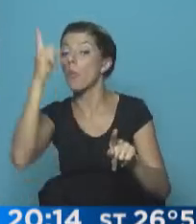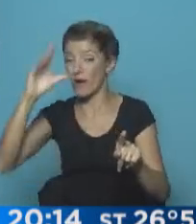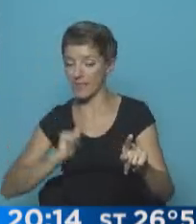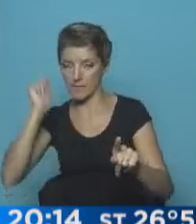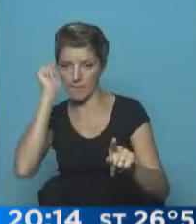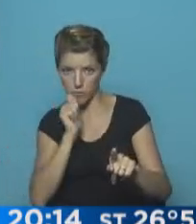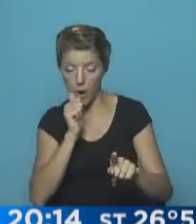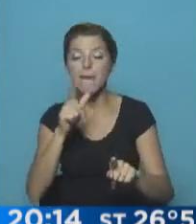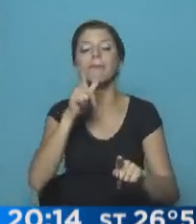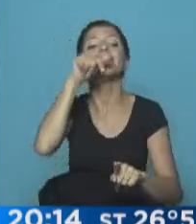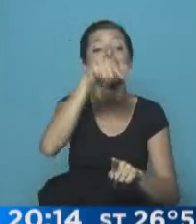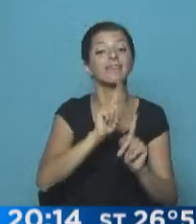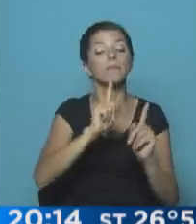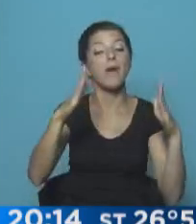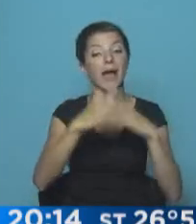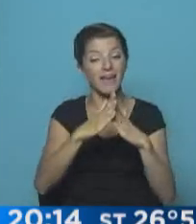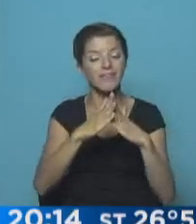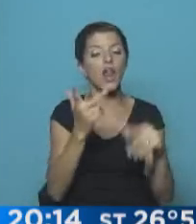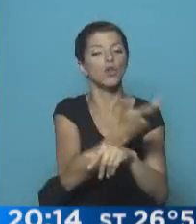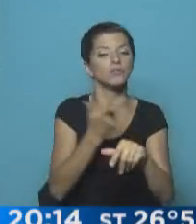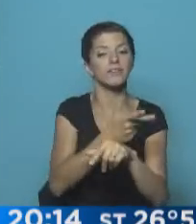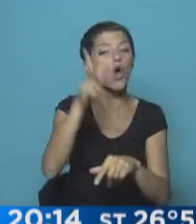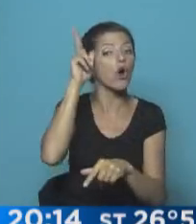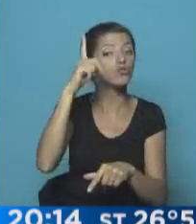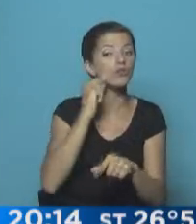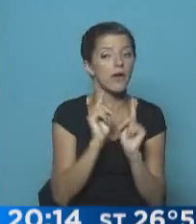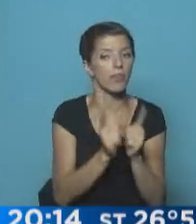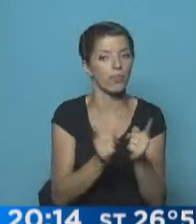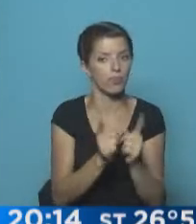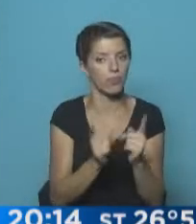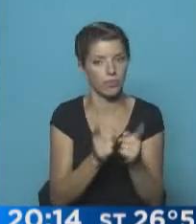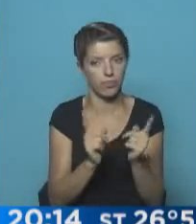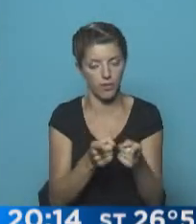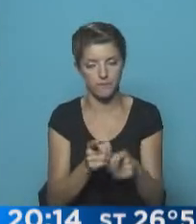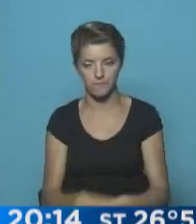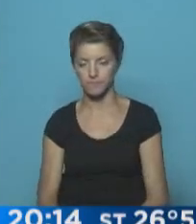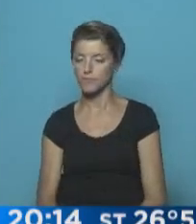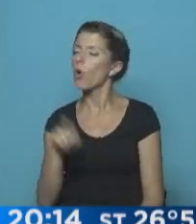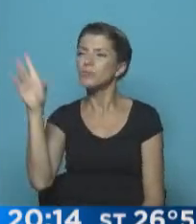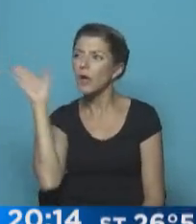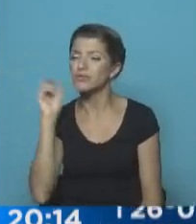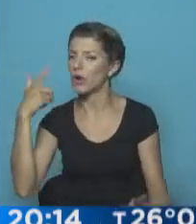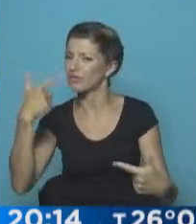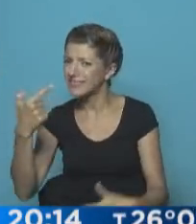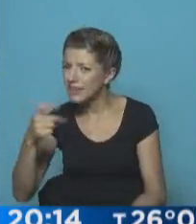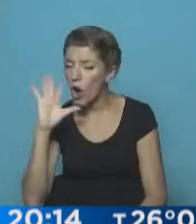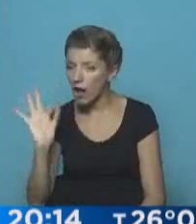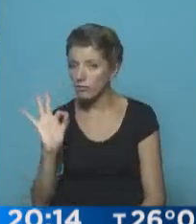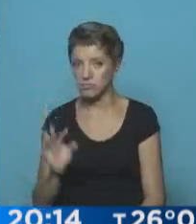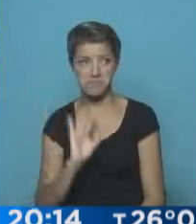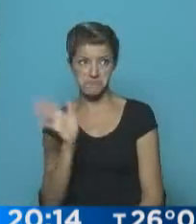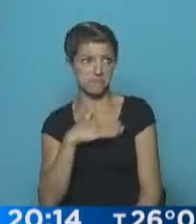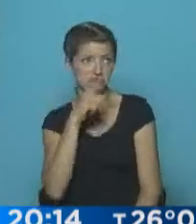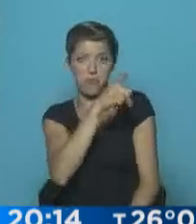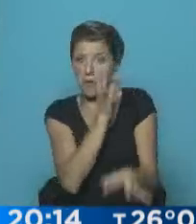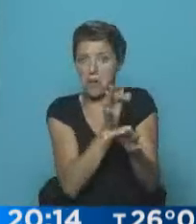el aguantadero de los prófugos durante 8 días. ¿Y ustedes qué bien? ¿Escucharon los tiros, el tiroteo? Yo, la verdad, yo estaba trabajando en la